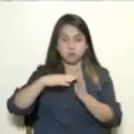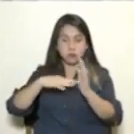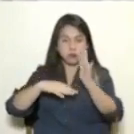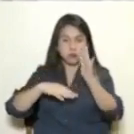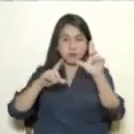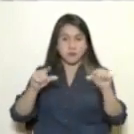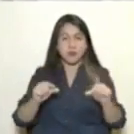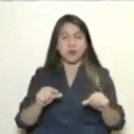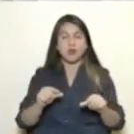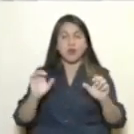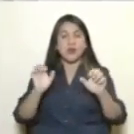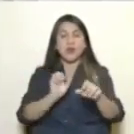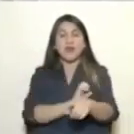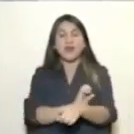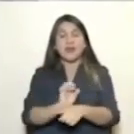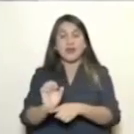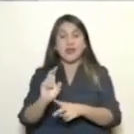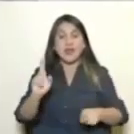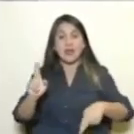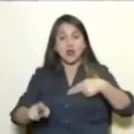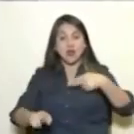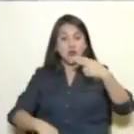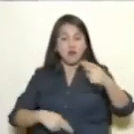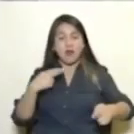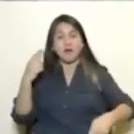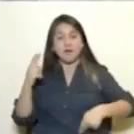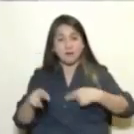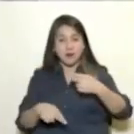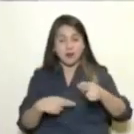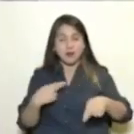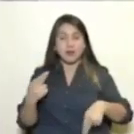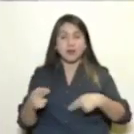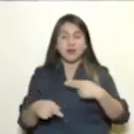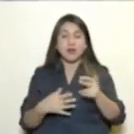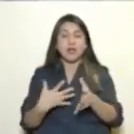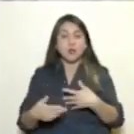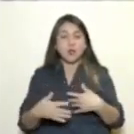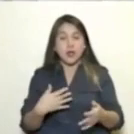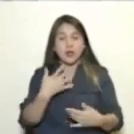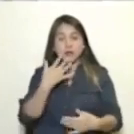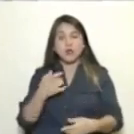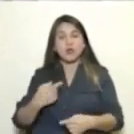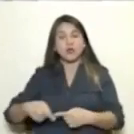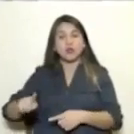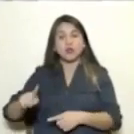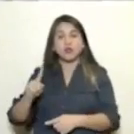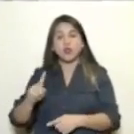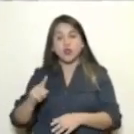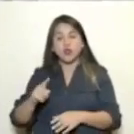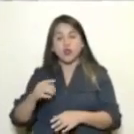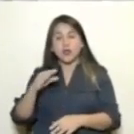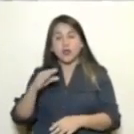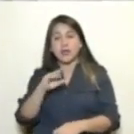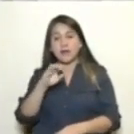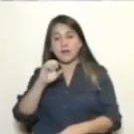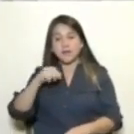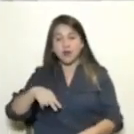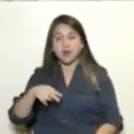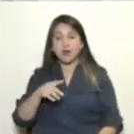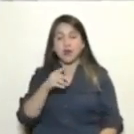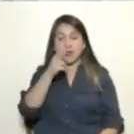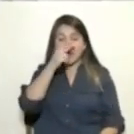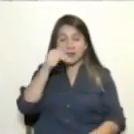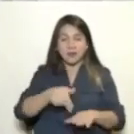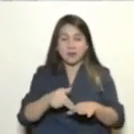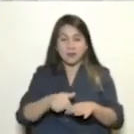son tener energías renovables porque las otras, ¿verdad?, a base de carbón o al diésel contaminan. Eso